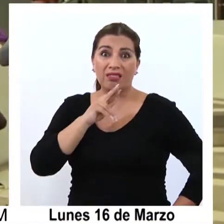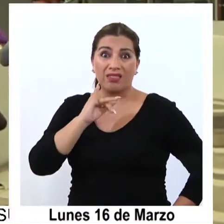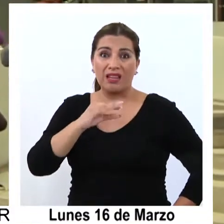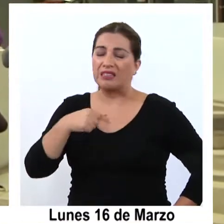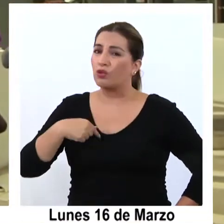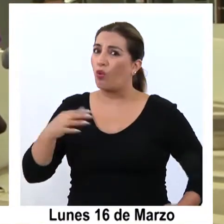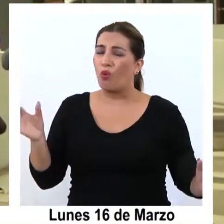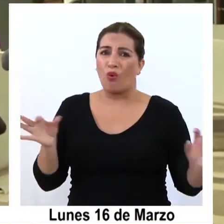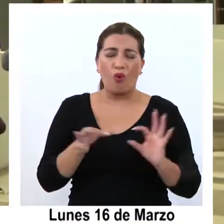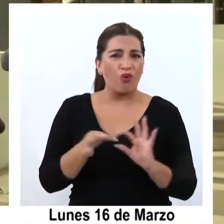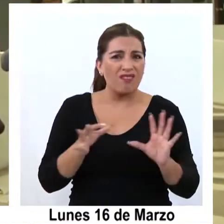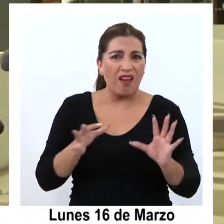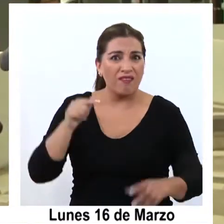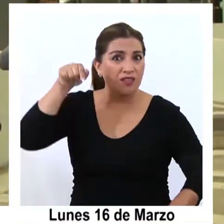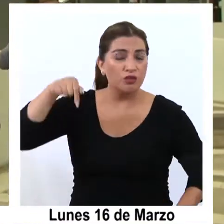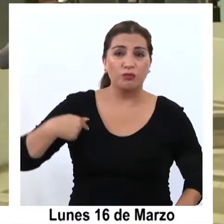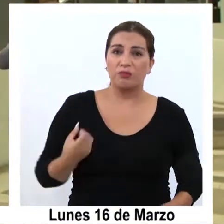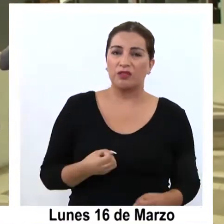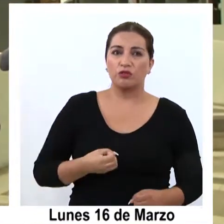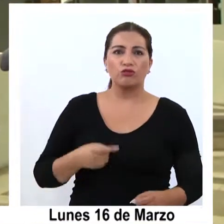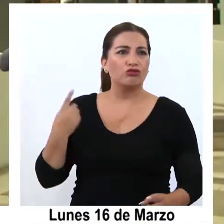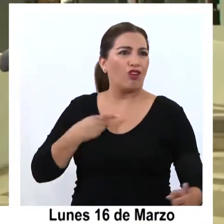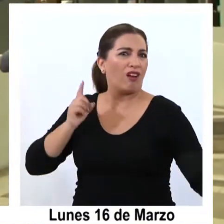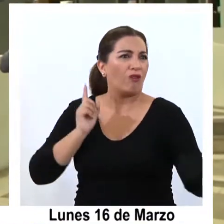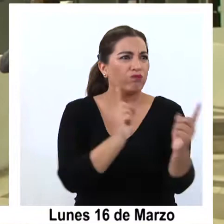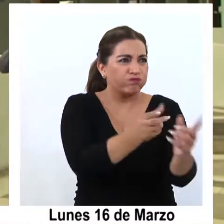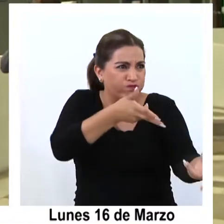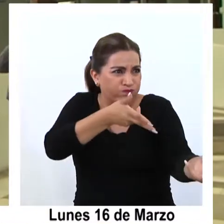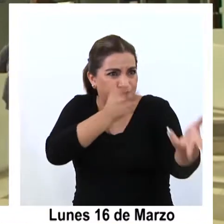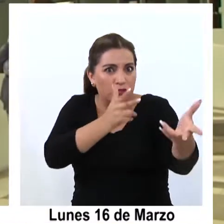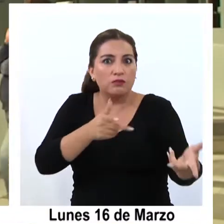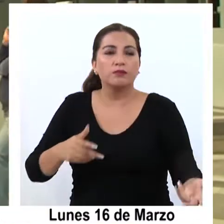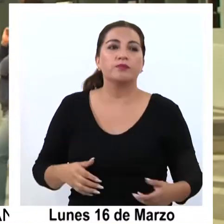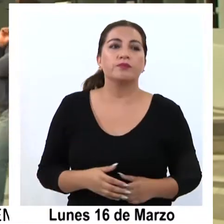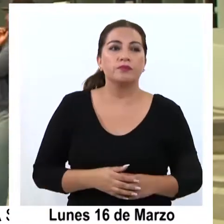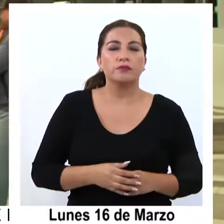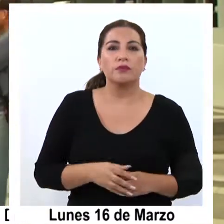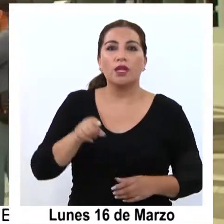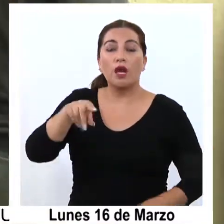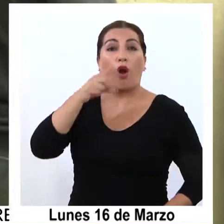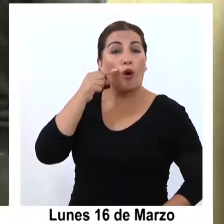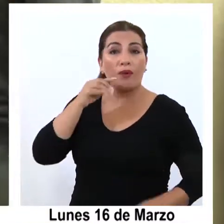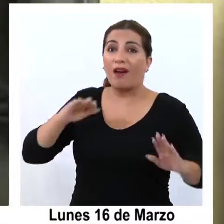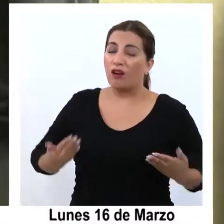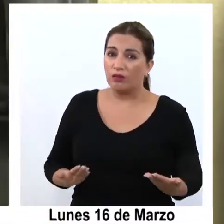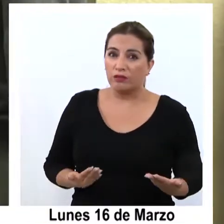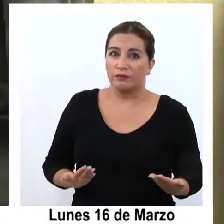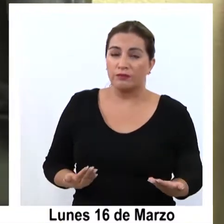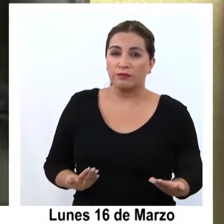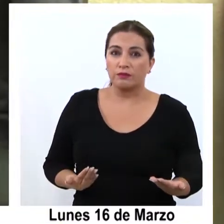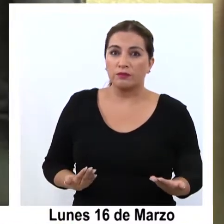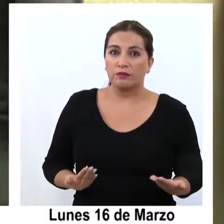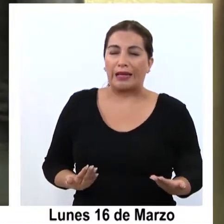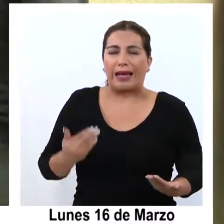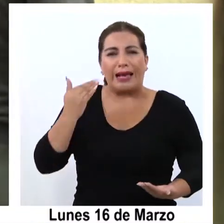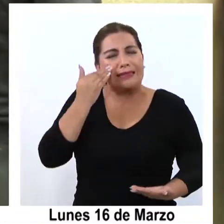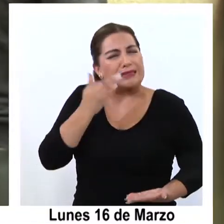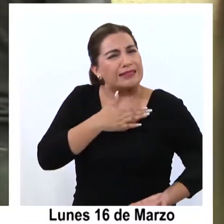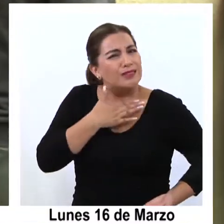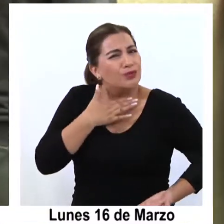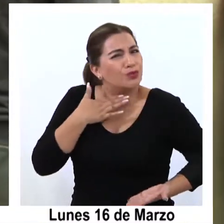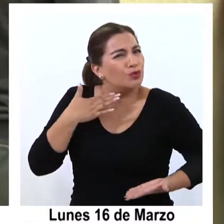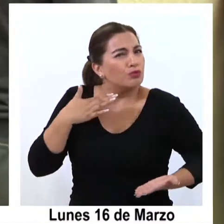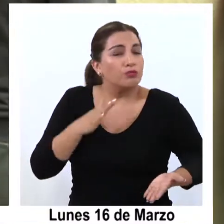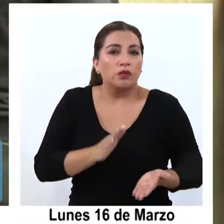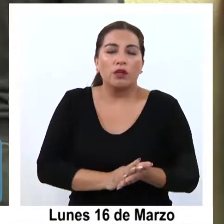es algo gravísimo. Aquí se actuó directamente a quemarropas, se le disparó a un joven. Patrick actualmente se encuentra en